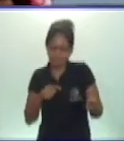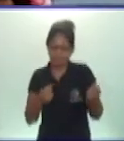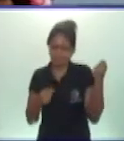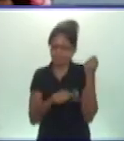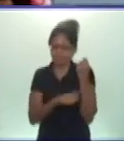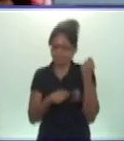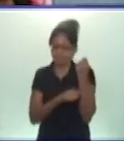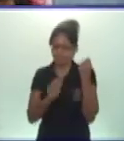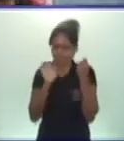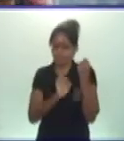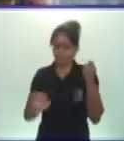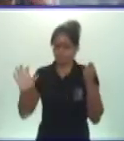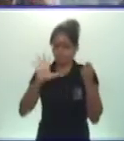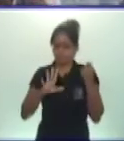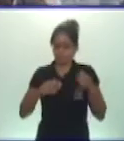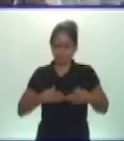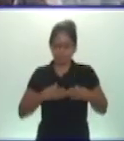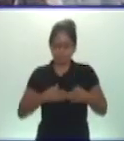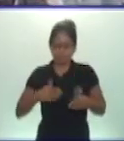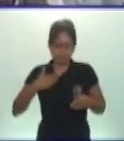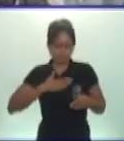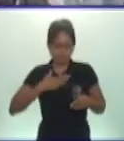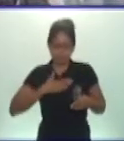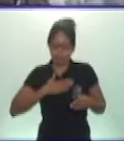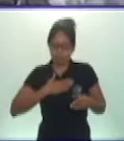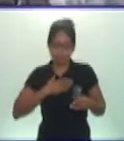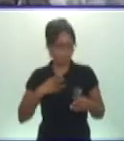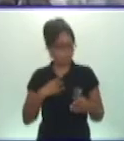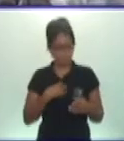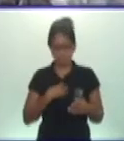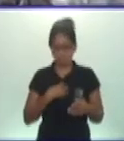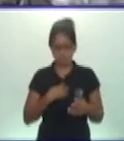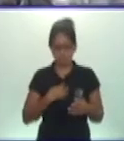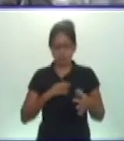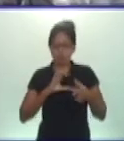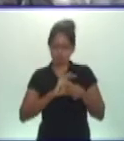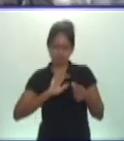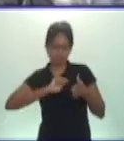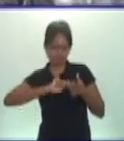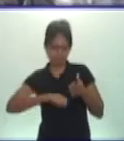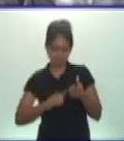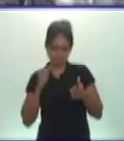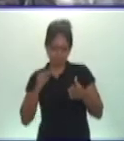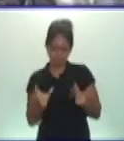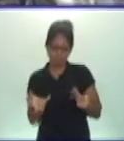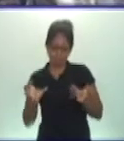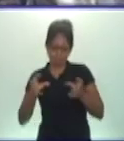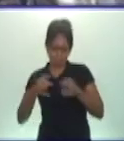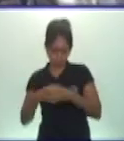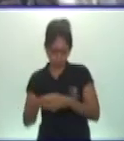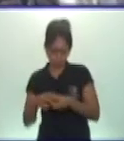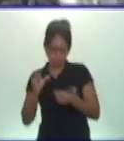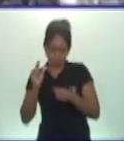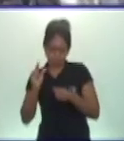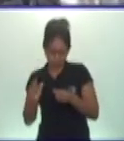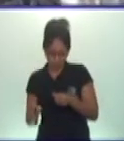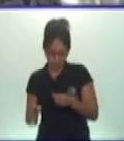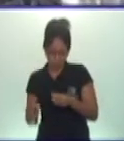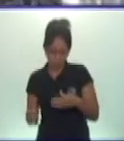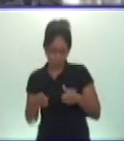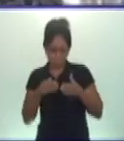por tanto contrataban a este grupo de marineros privados o independientes que terminaron por tener una